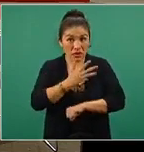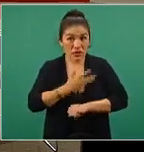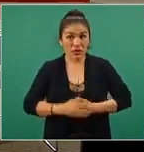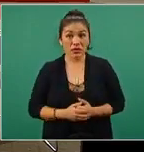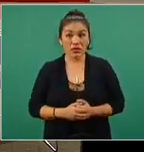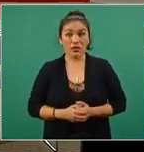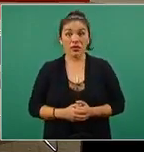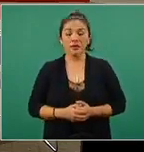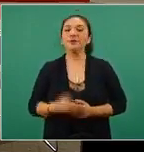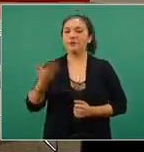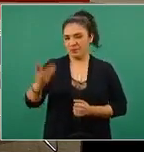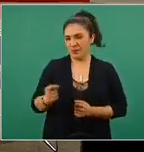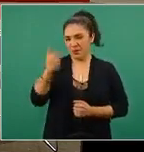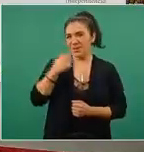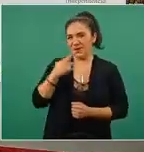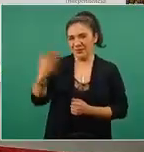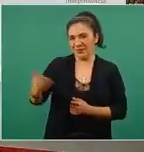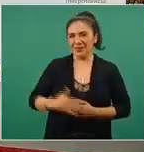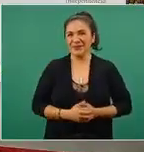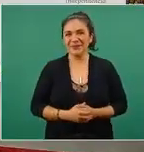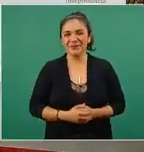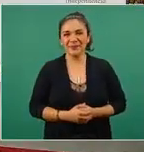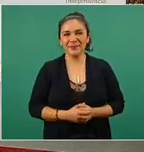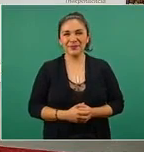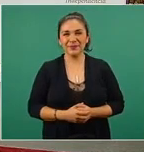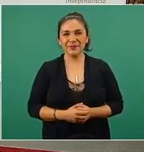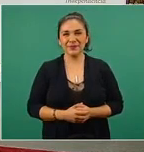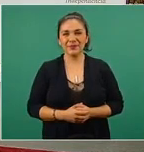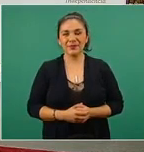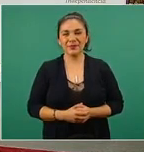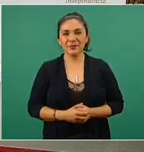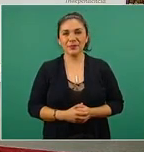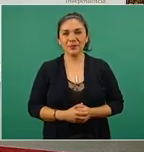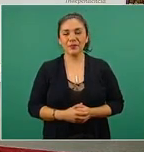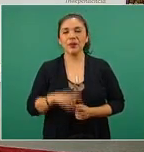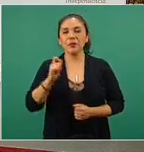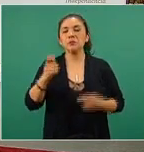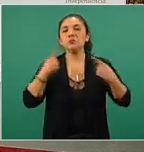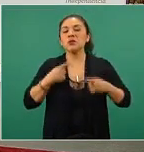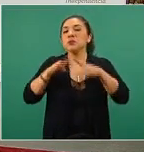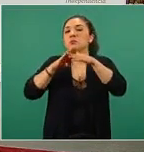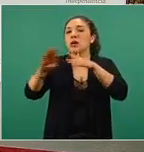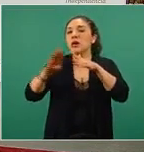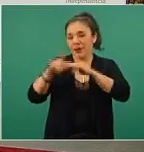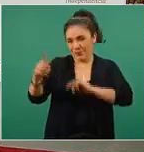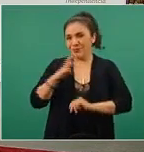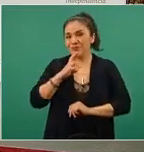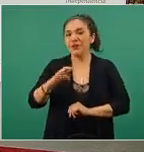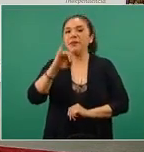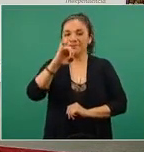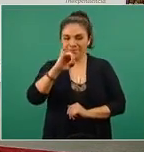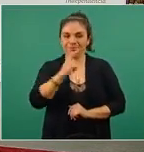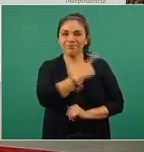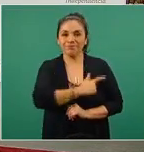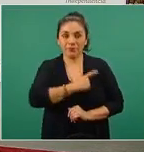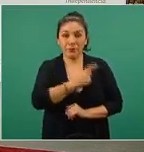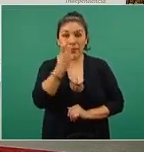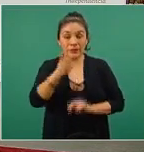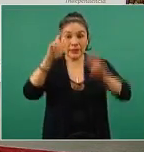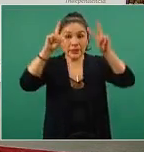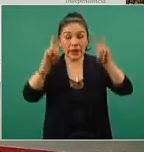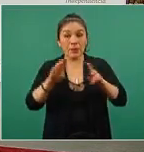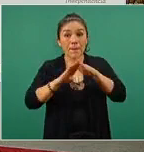Doctor Cruz Castellanos, primero, por favor, sobre la interacción con las personas en situación de migración. Sí, por supuesto, el tema